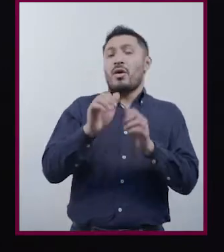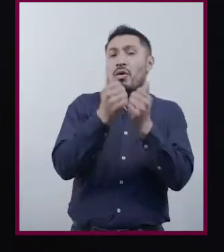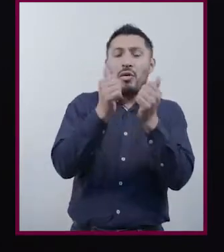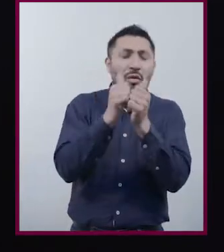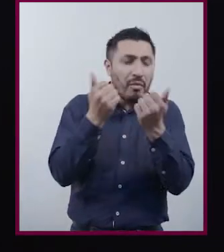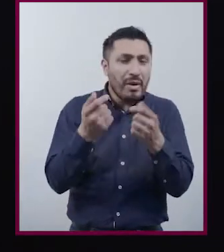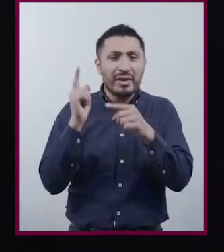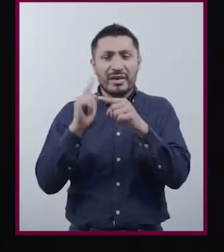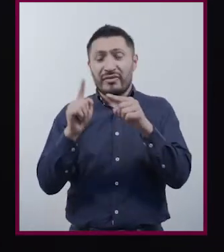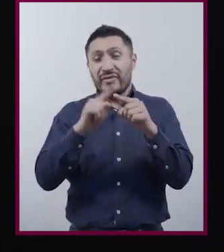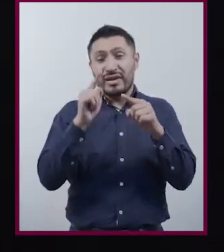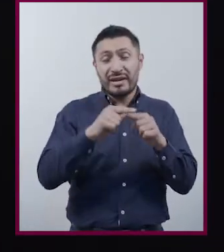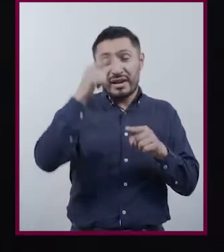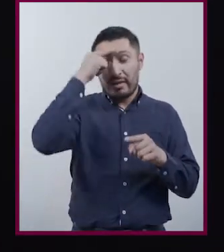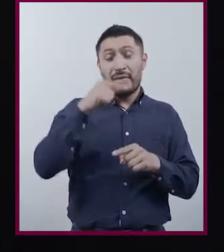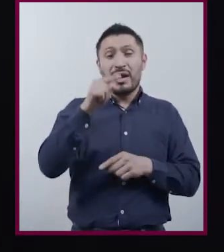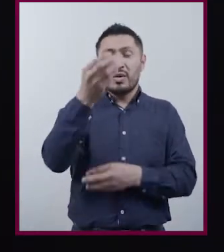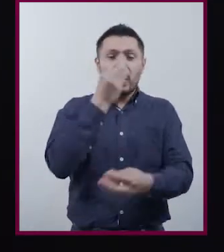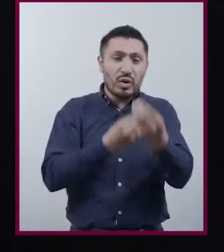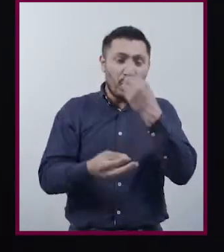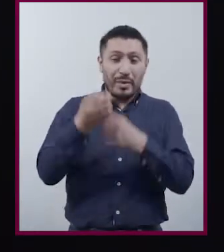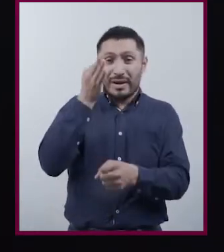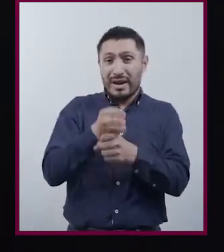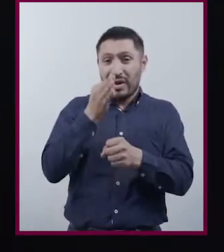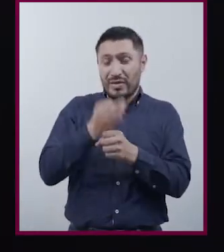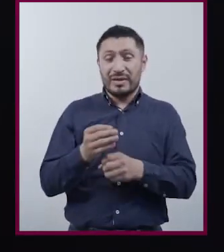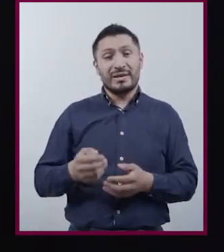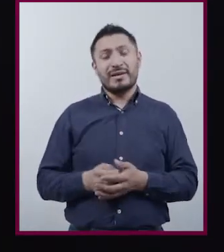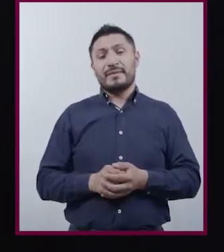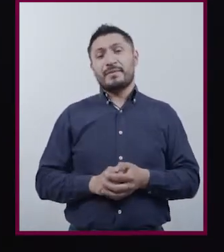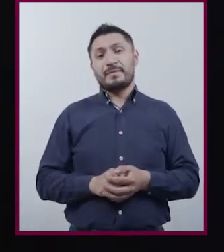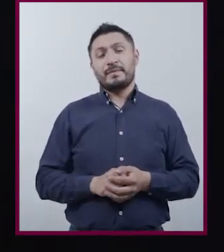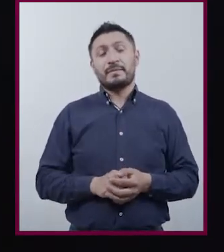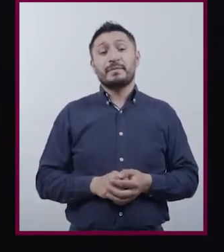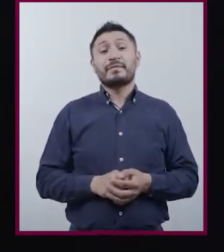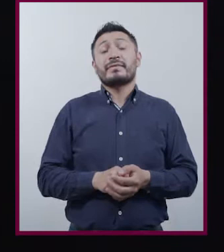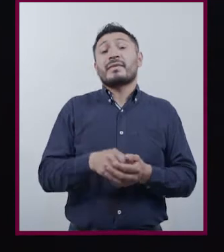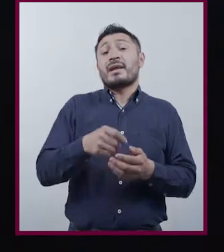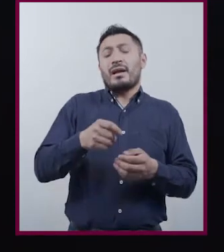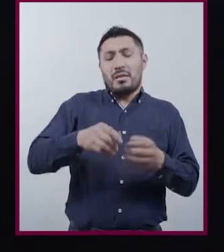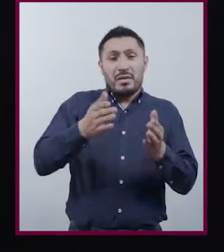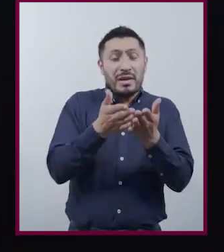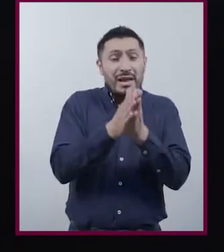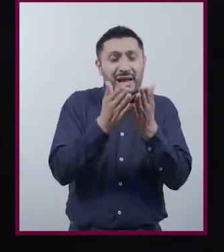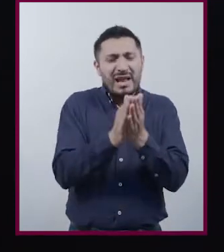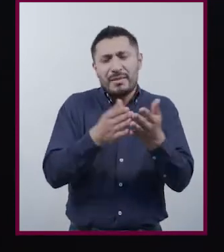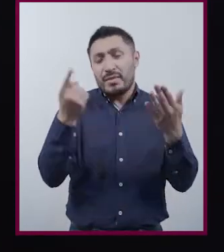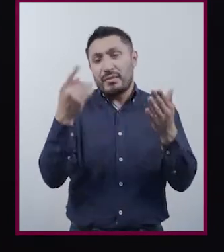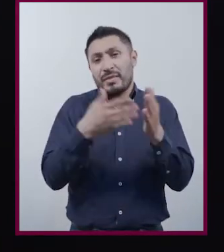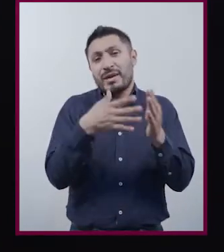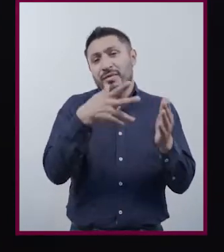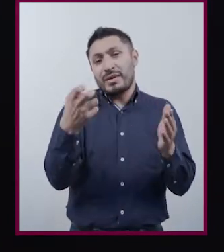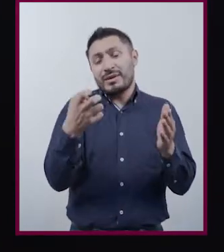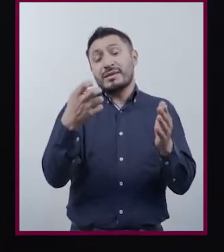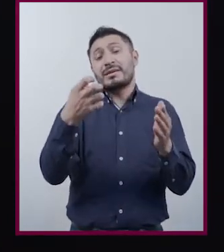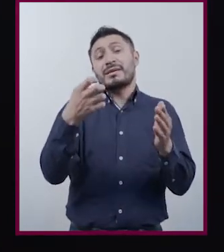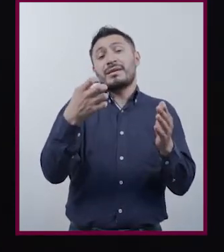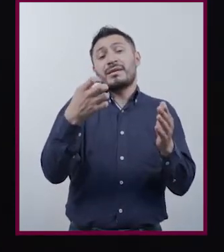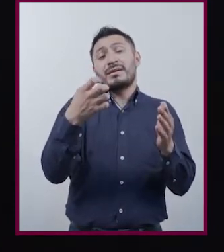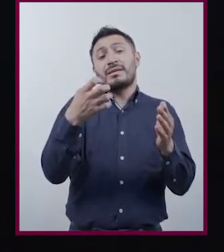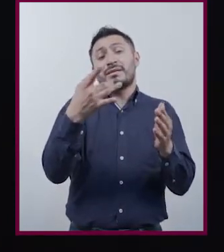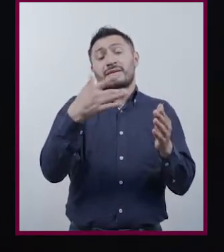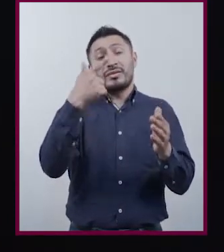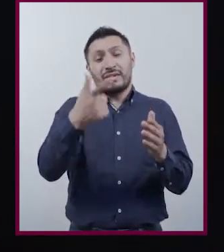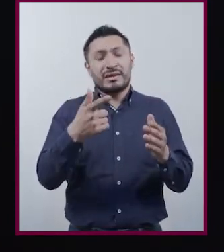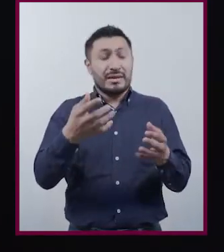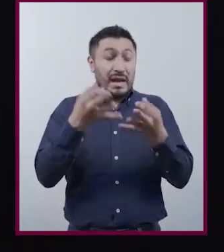manjar para disfrutar mientras exploramos esta novela de 1957, un clásico de nuestras letras mexicanas. Al